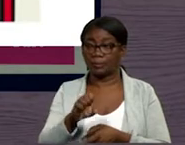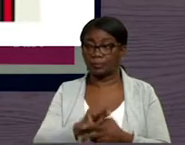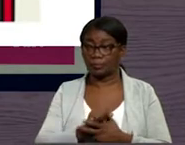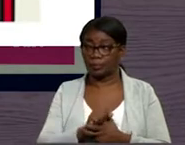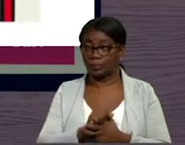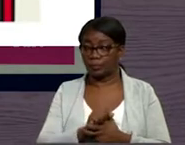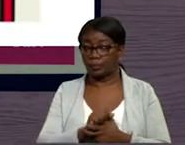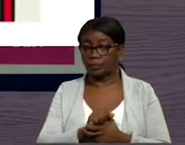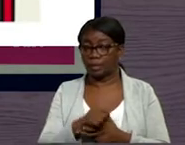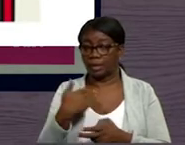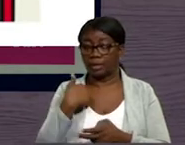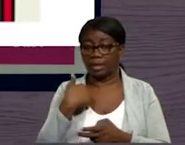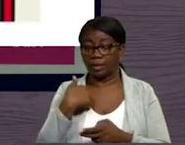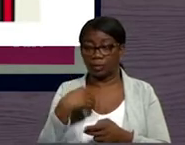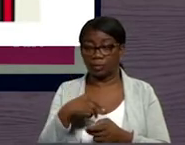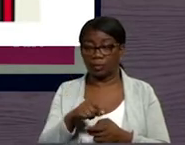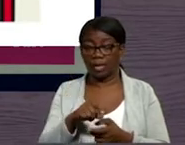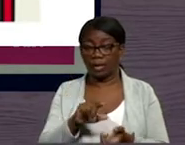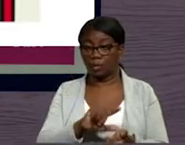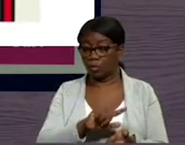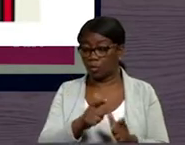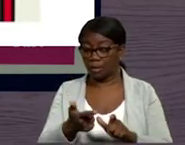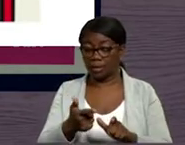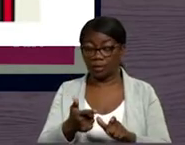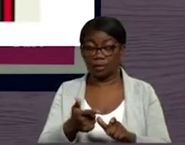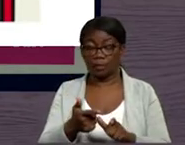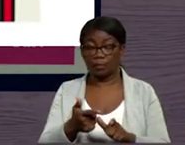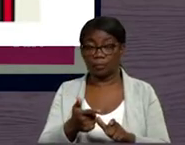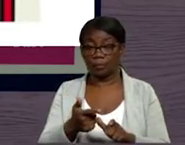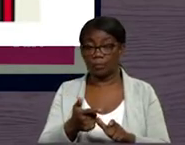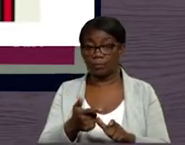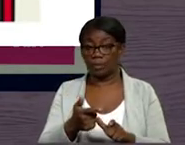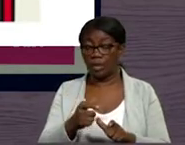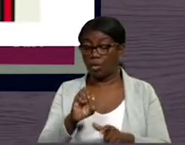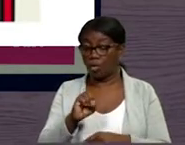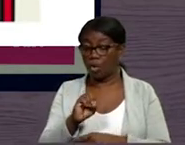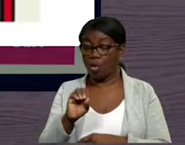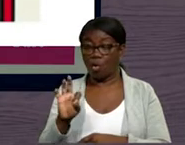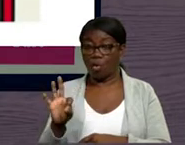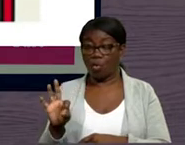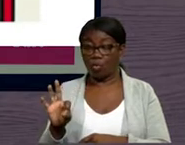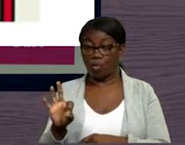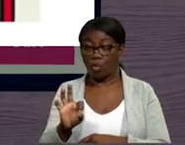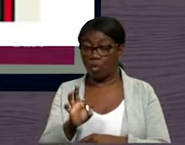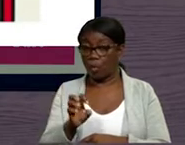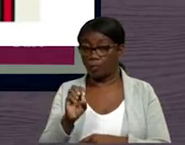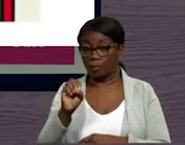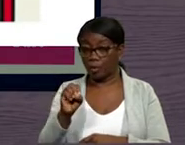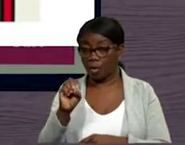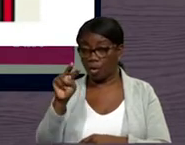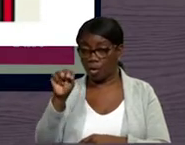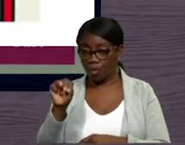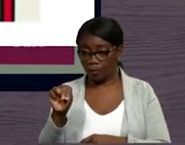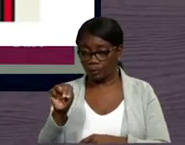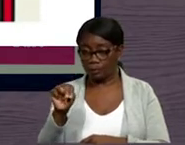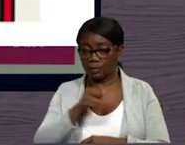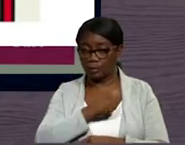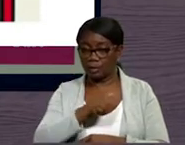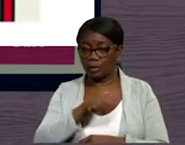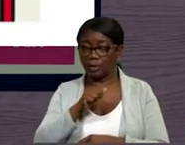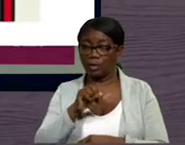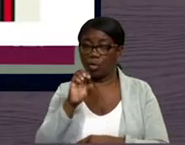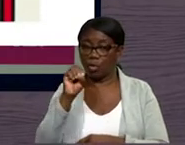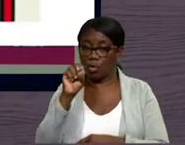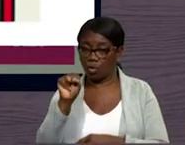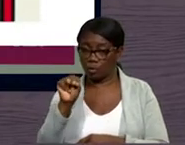voltaje, si tengo el equipo encendido y estoy verificando la alimentación, tiene que llegarle 5 voltios, 4.8, 4.9,